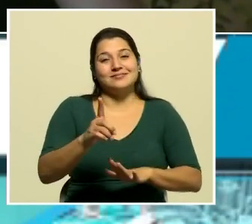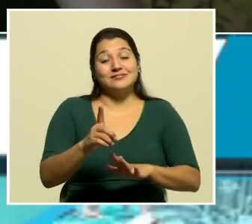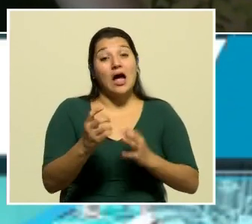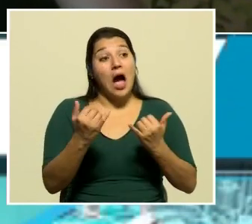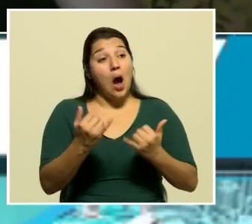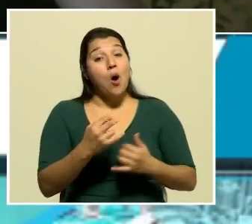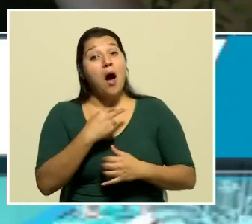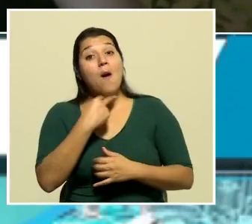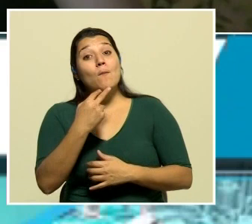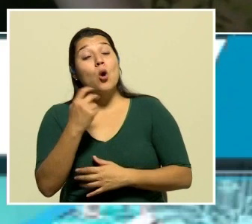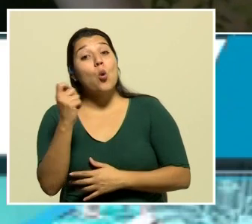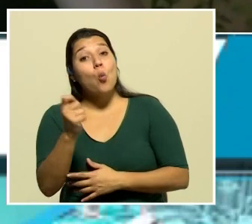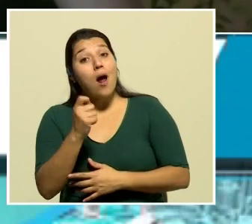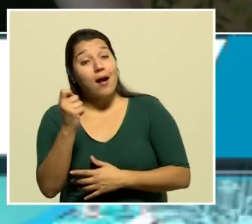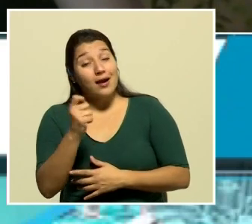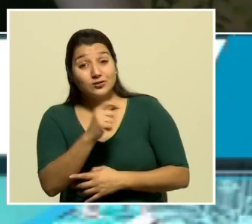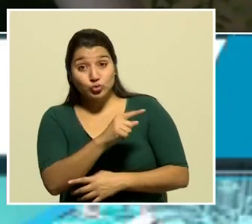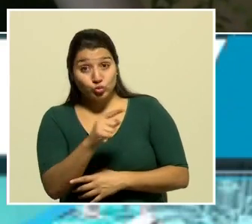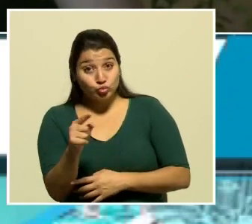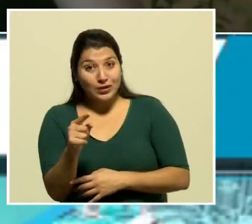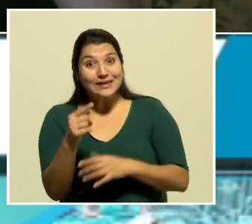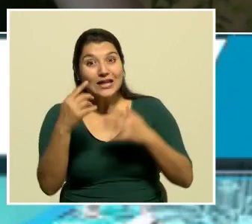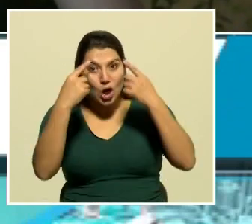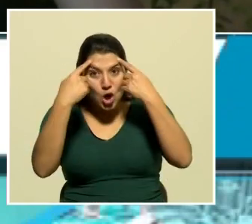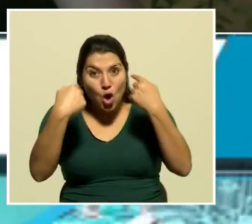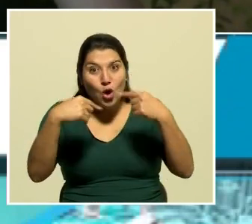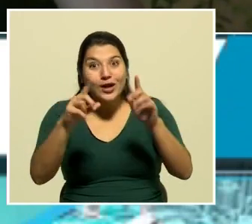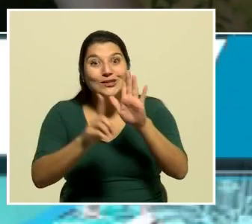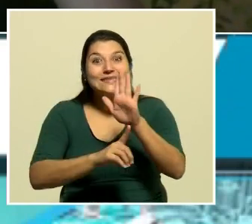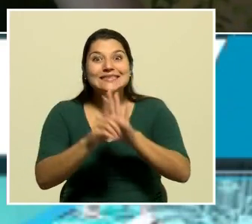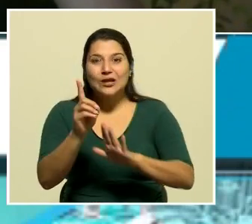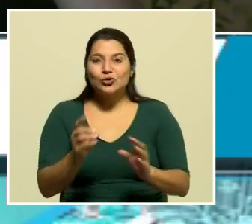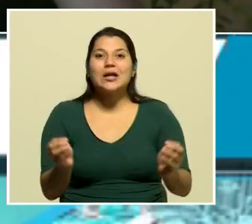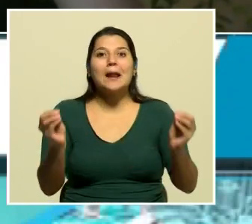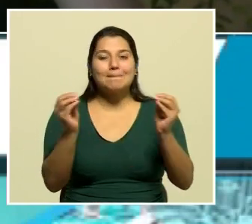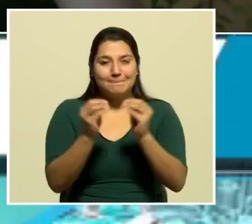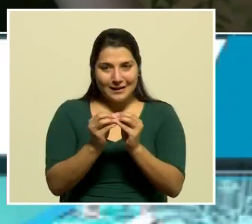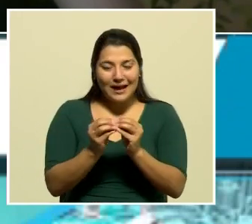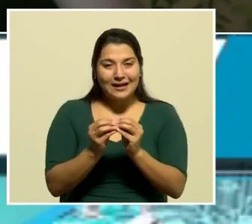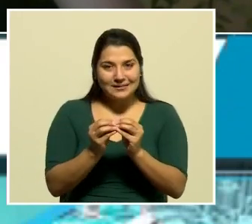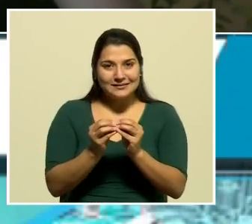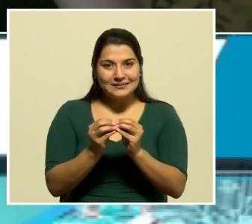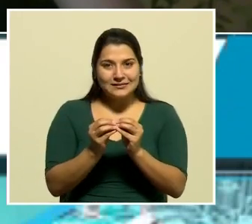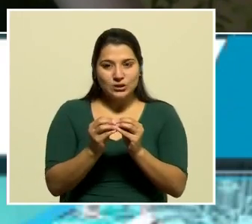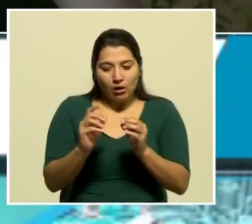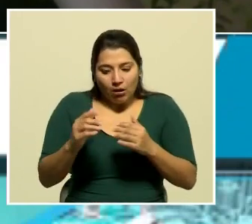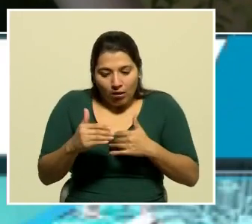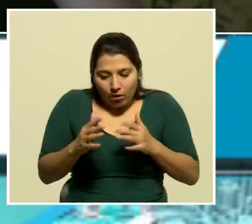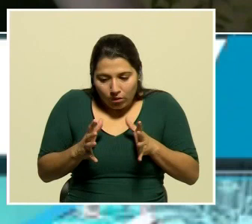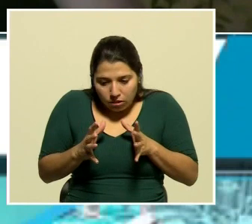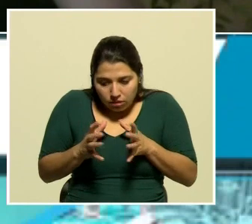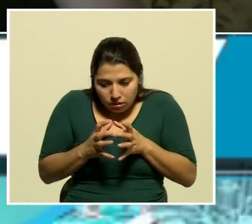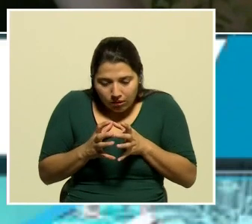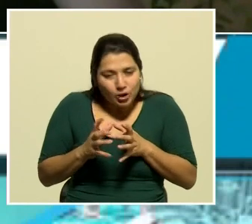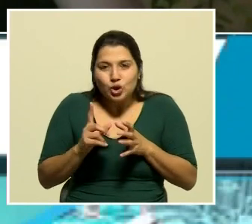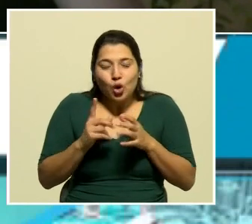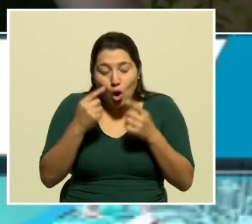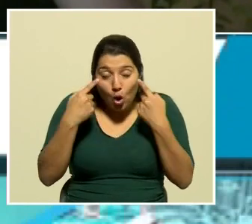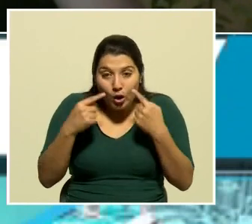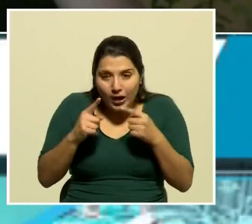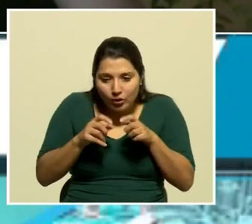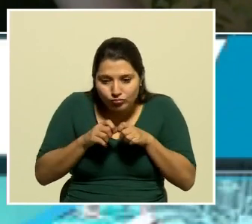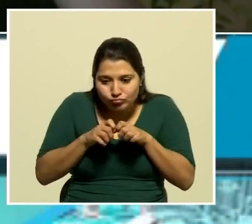de Guanacaste, ustedes han logrado salirse de ese corsé, de